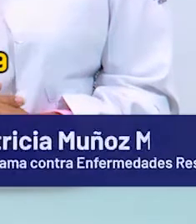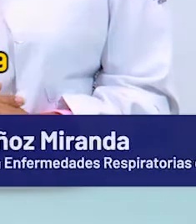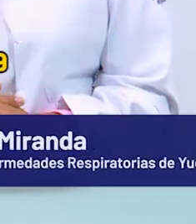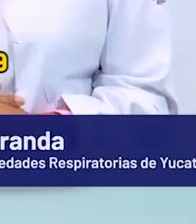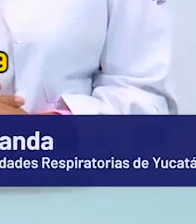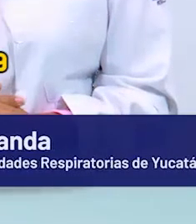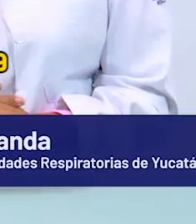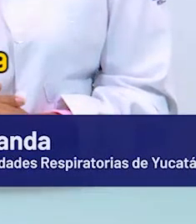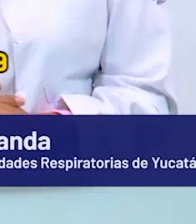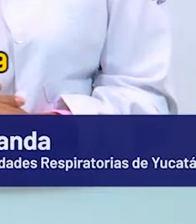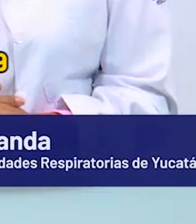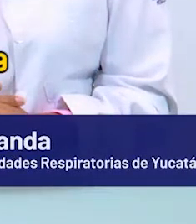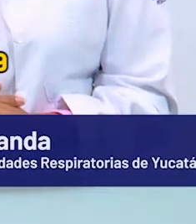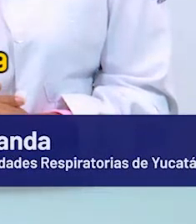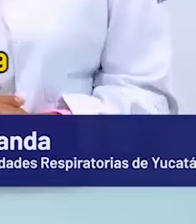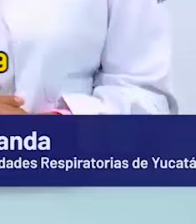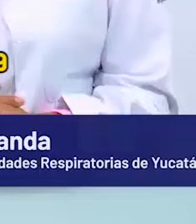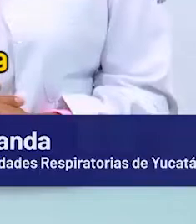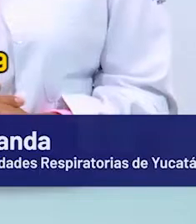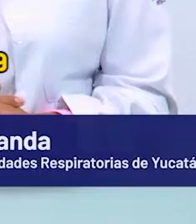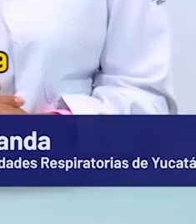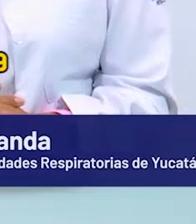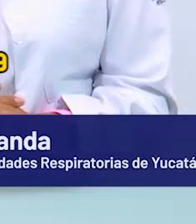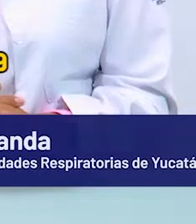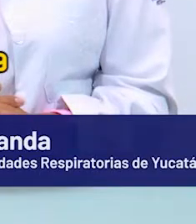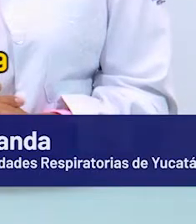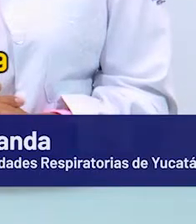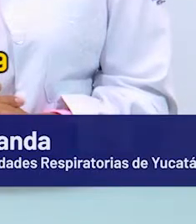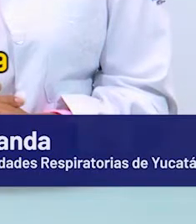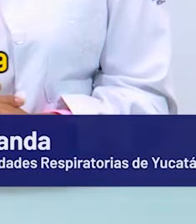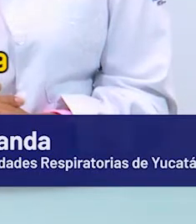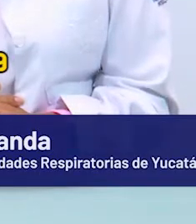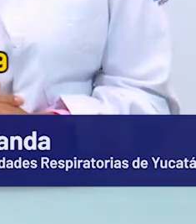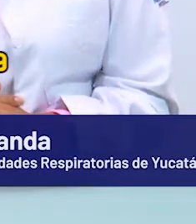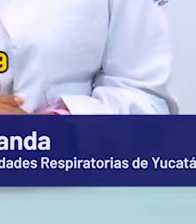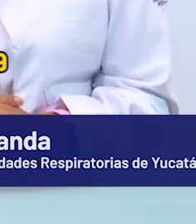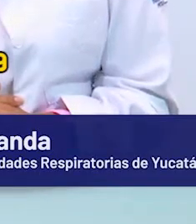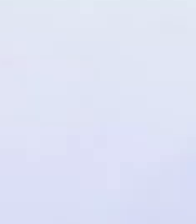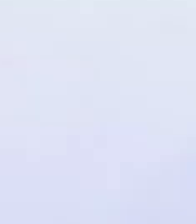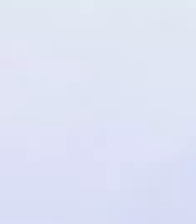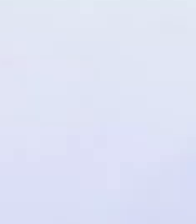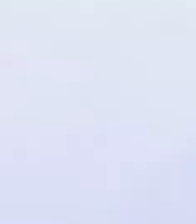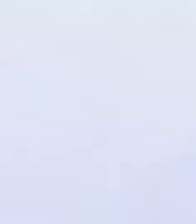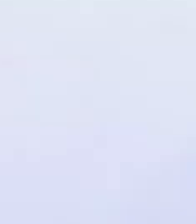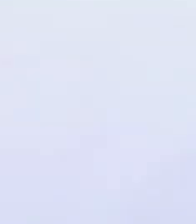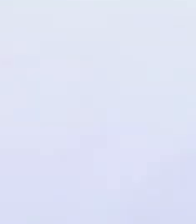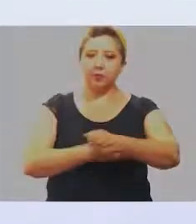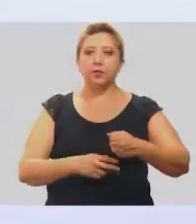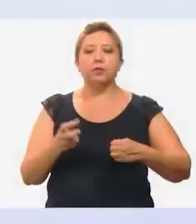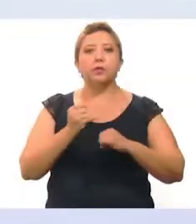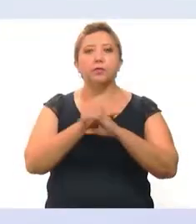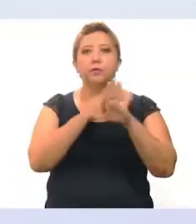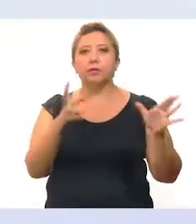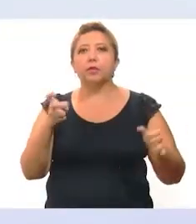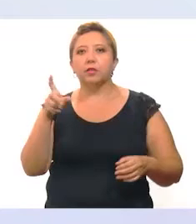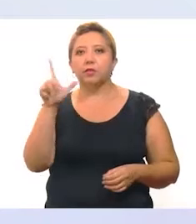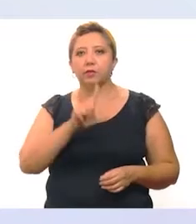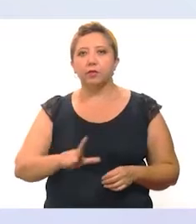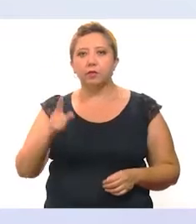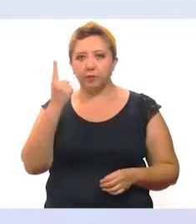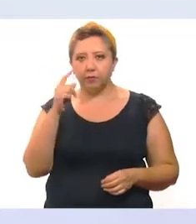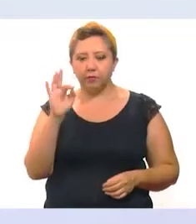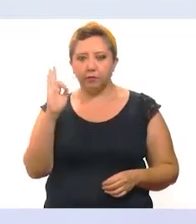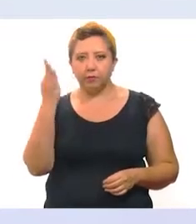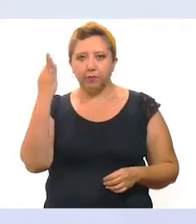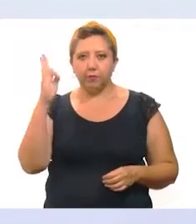Buenas tardes. Nos permitimos dar el informe diario relacionado con el COVID-19. Adelante, doctora. Gracias, doctora. Buenas tardes. Este es el parte médico de este lunes